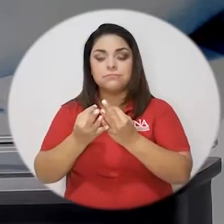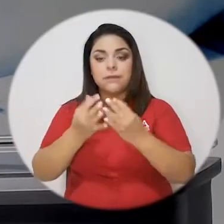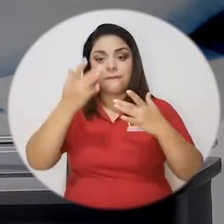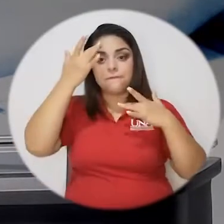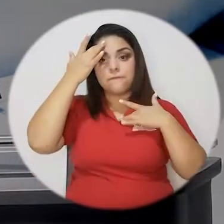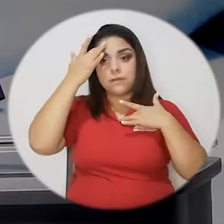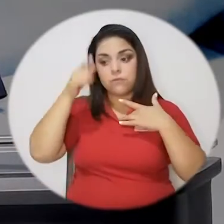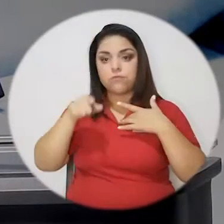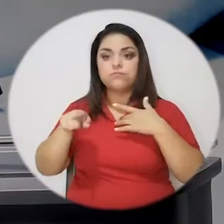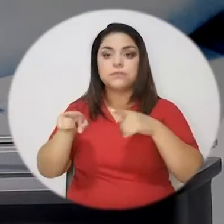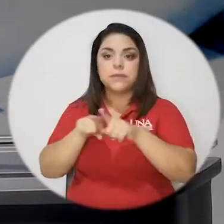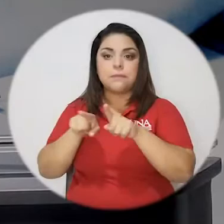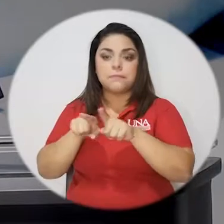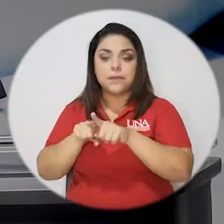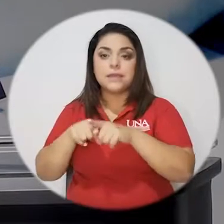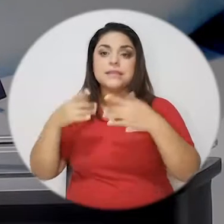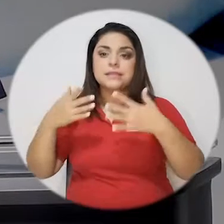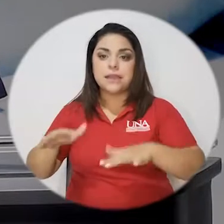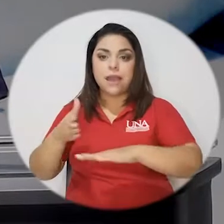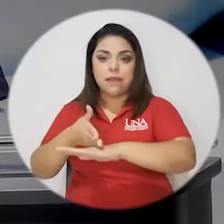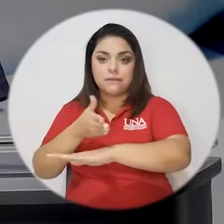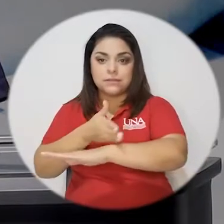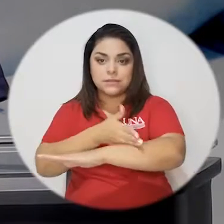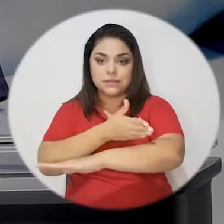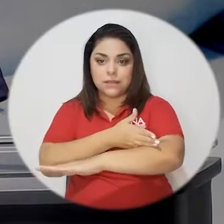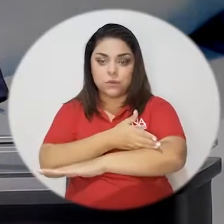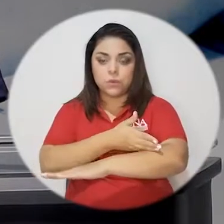ya avanzada la epidemia en Costa Rica,